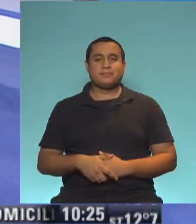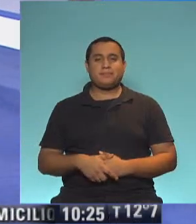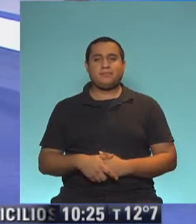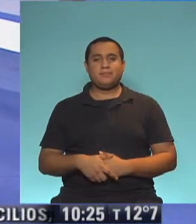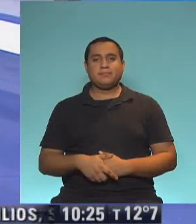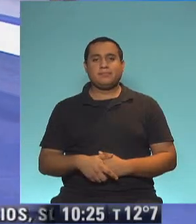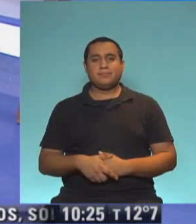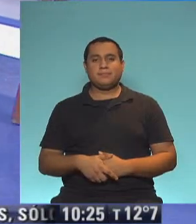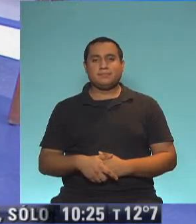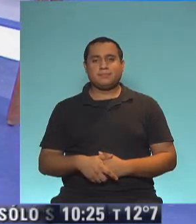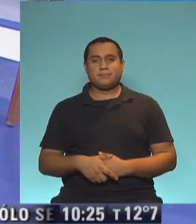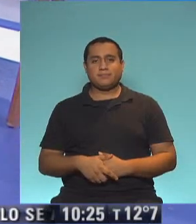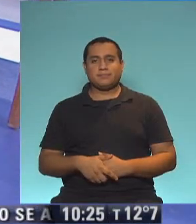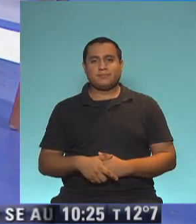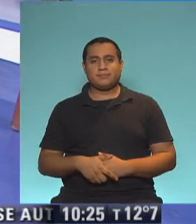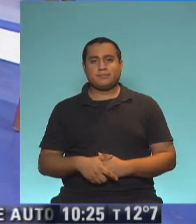El cajón de juguetes. Una conozco. Letra muy divertida.